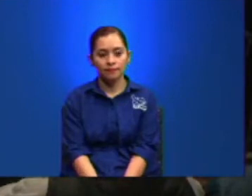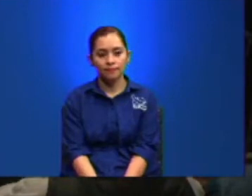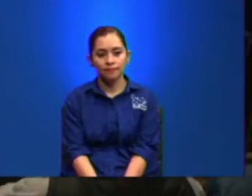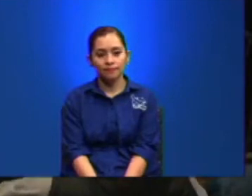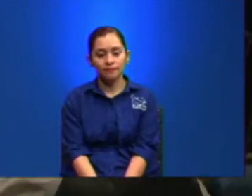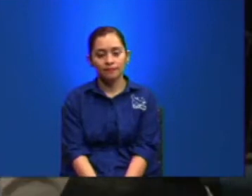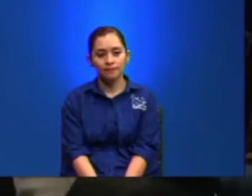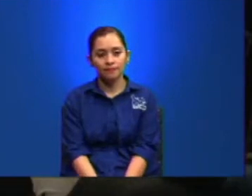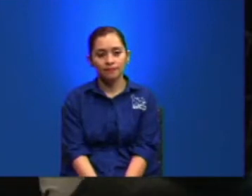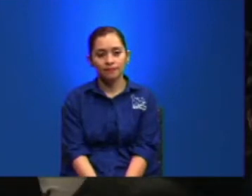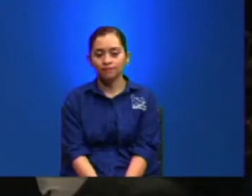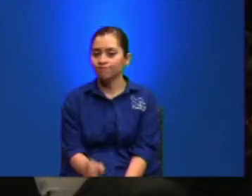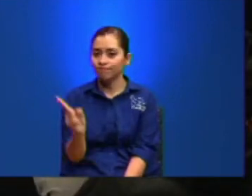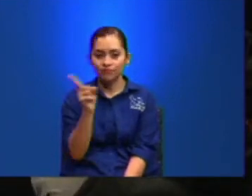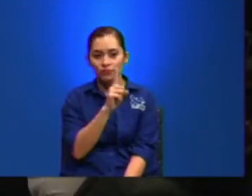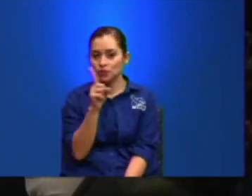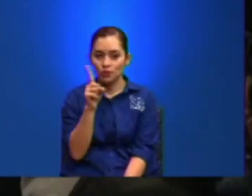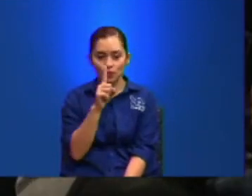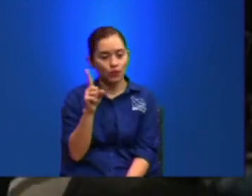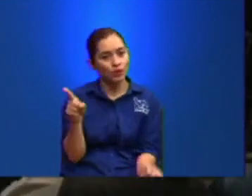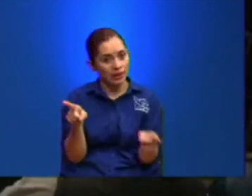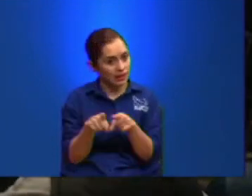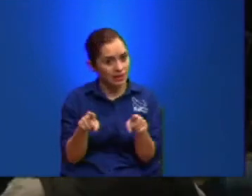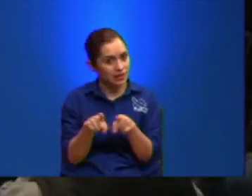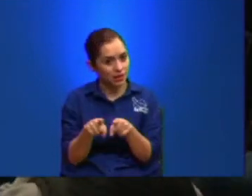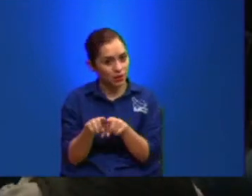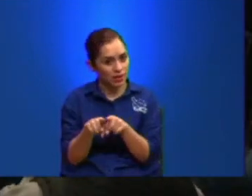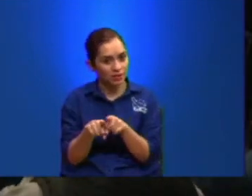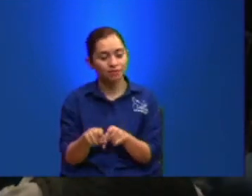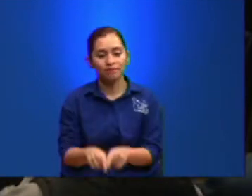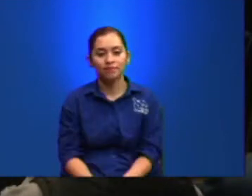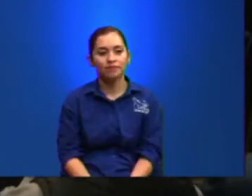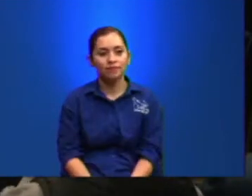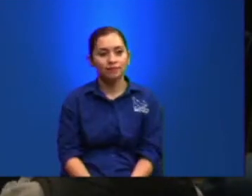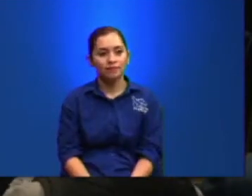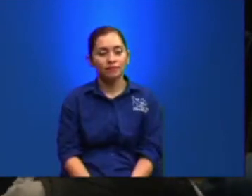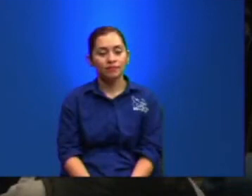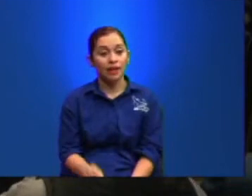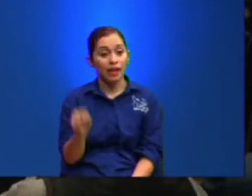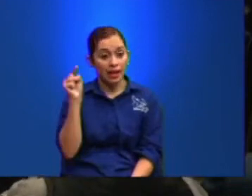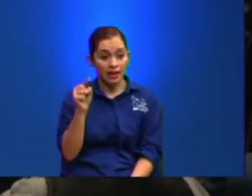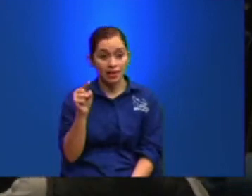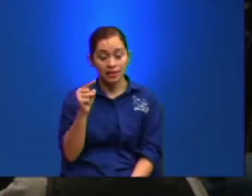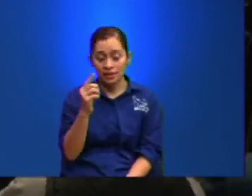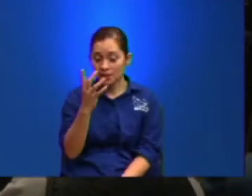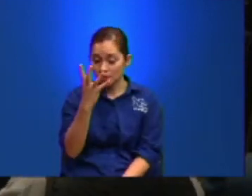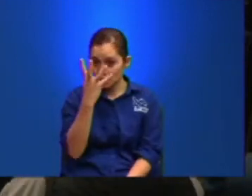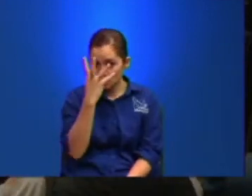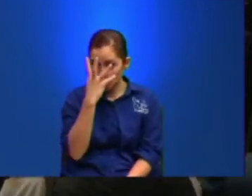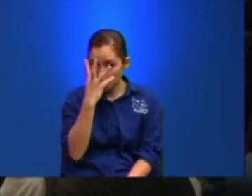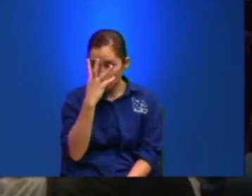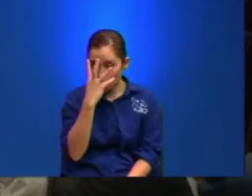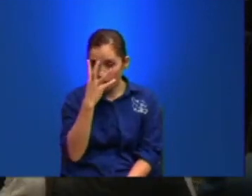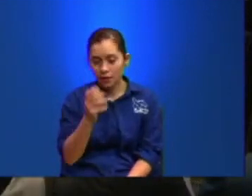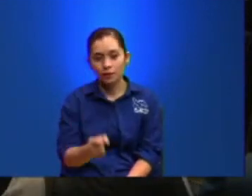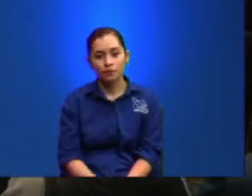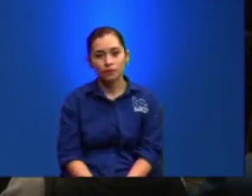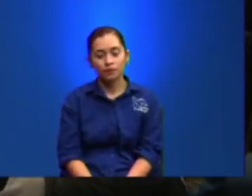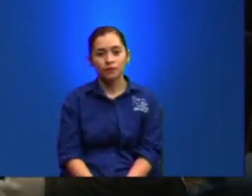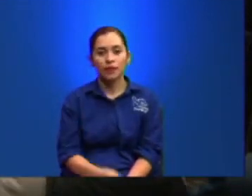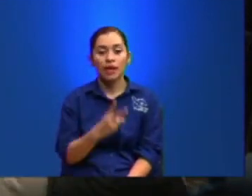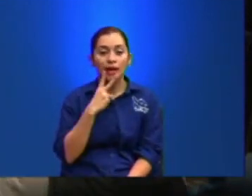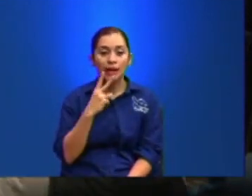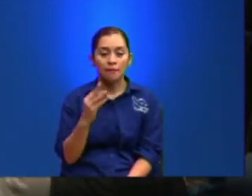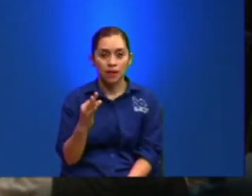del griego en los mismos y es un pecado hermano la